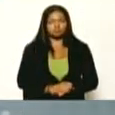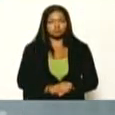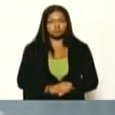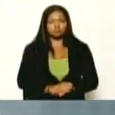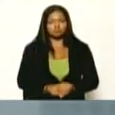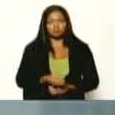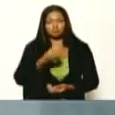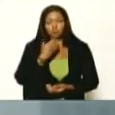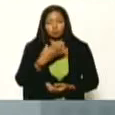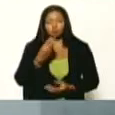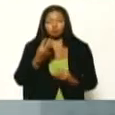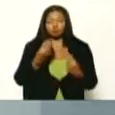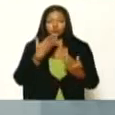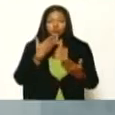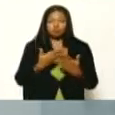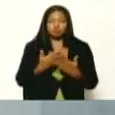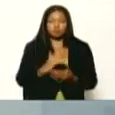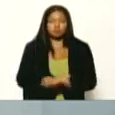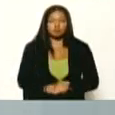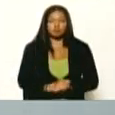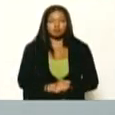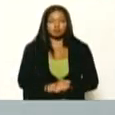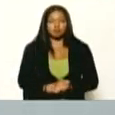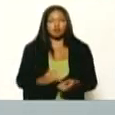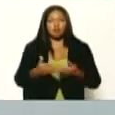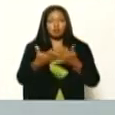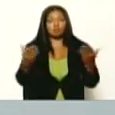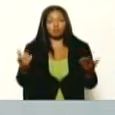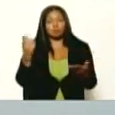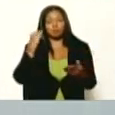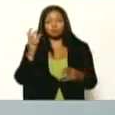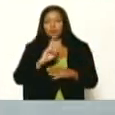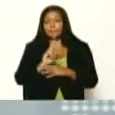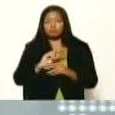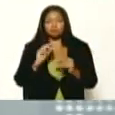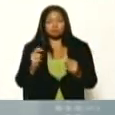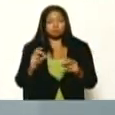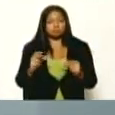Bueno, muchas gracias a Norma Odilia. De inmediato,